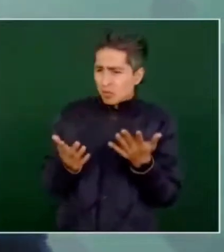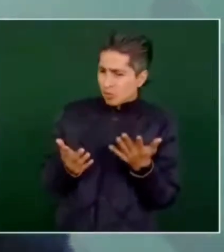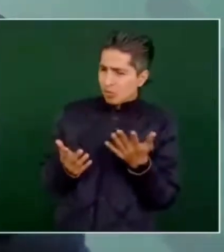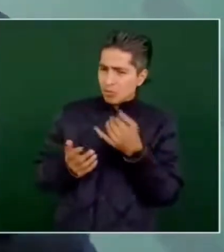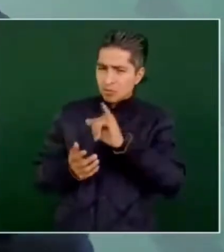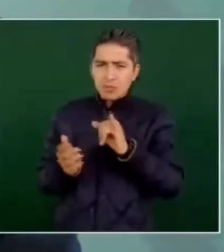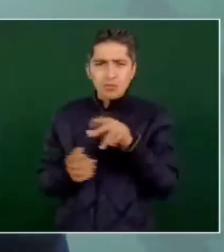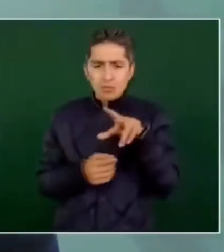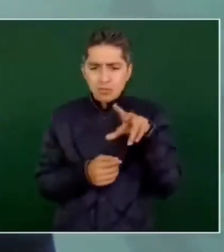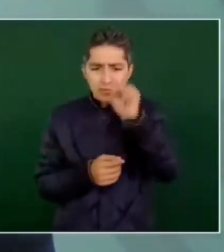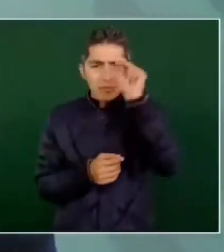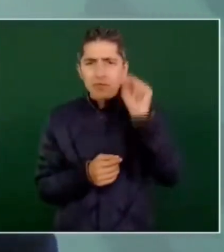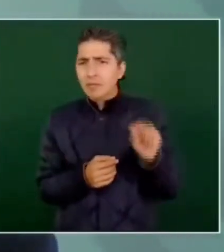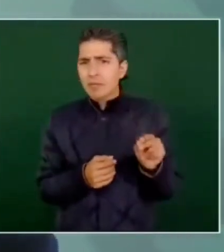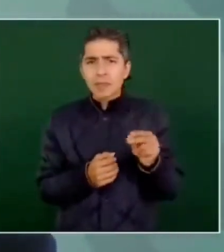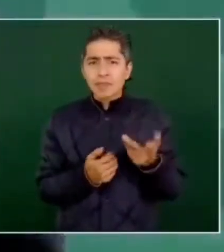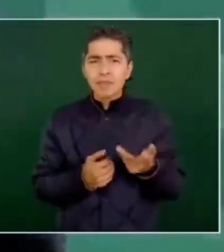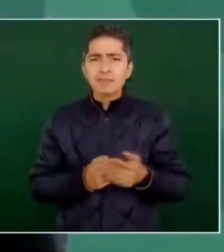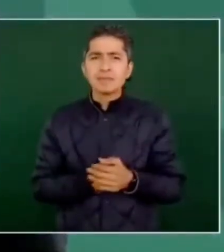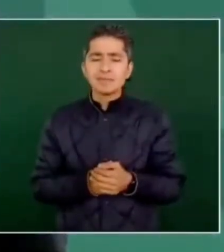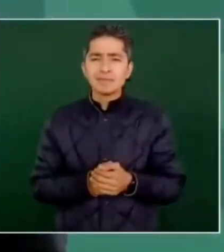asunto